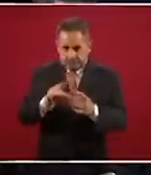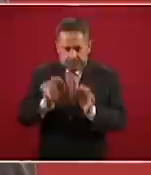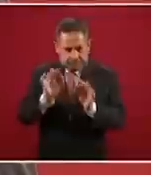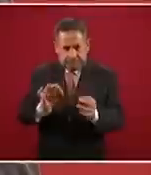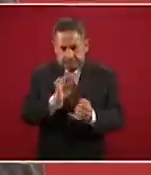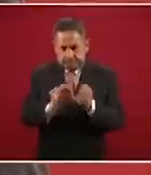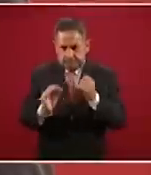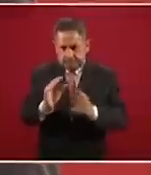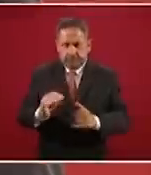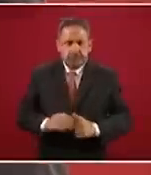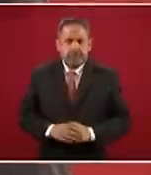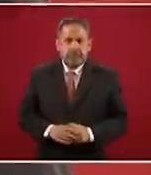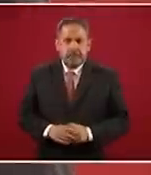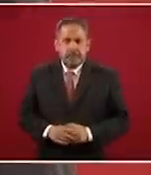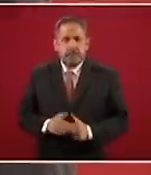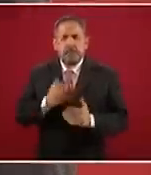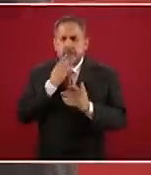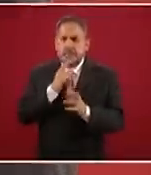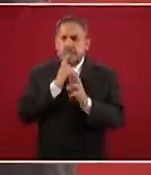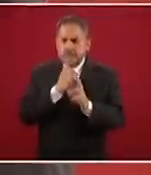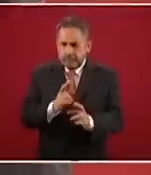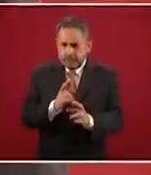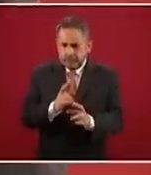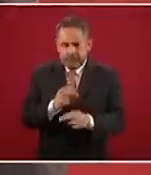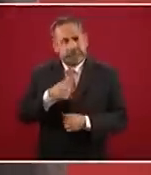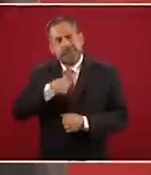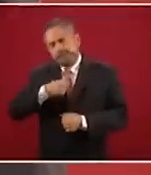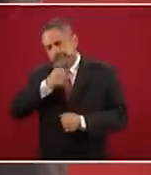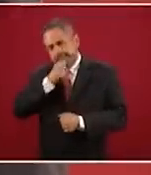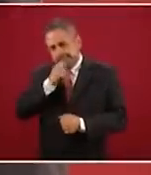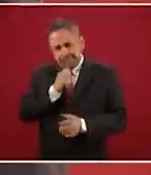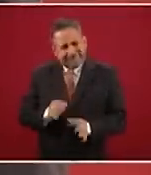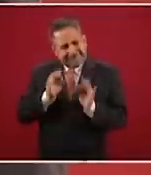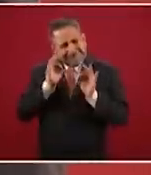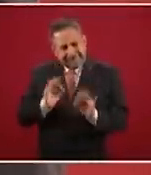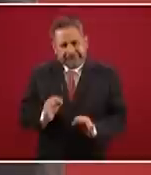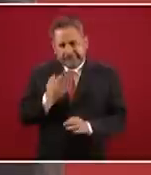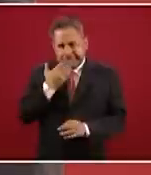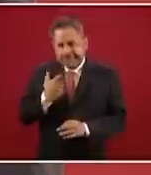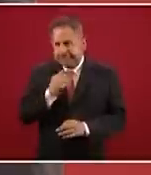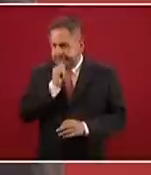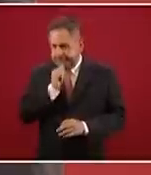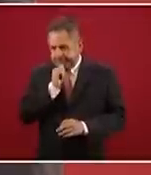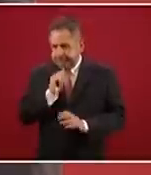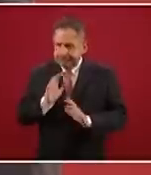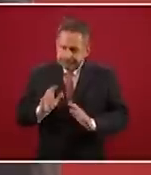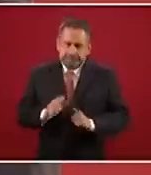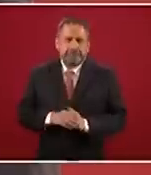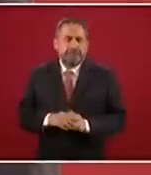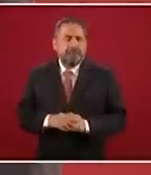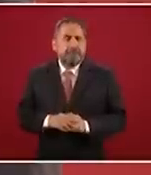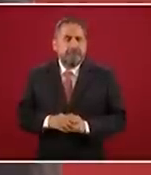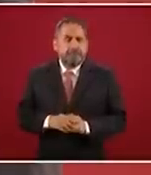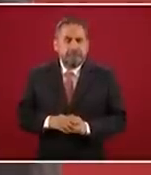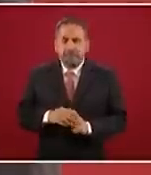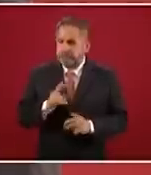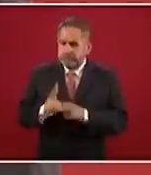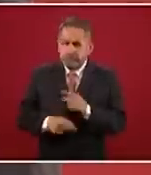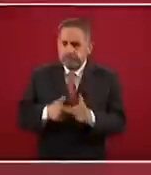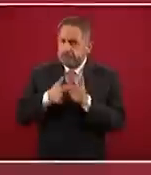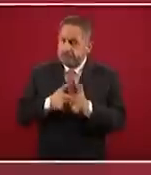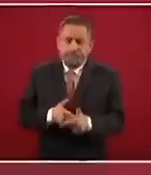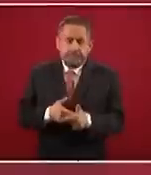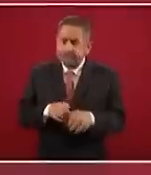final. Ha dado resultado, pero todavía no es lo que se espera. Vamos a seguir